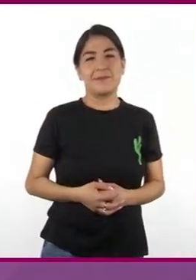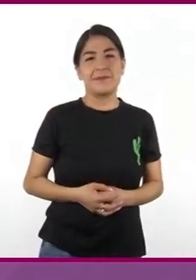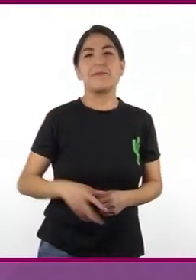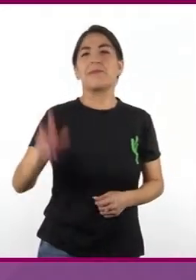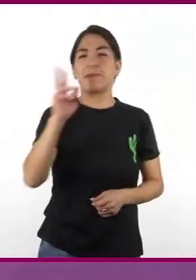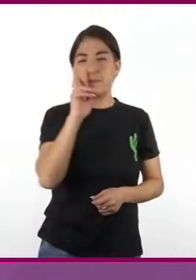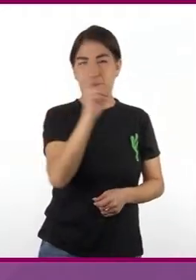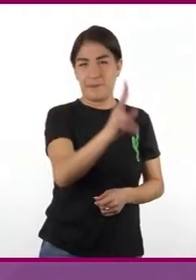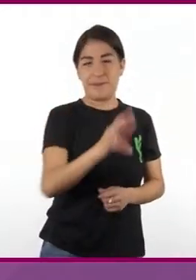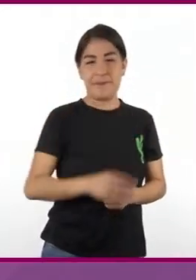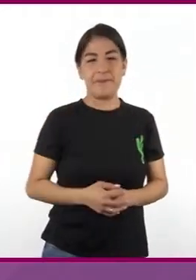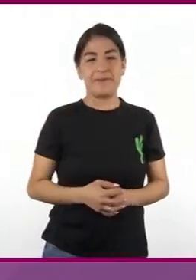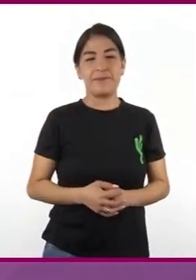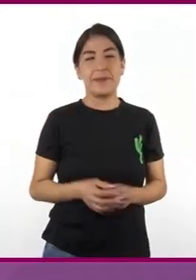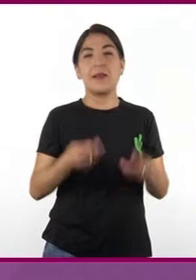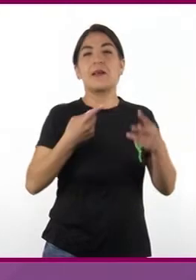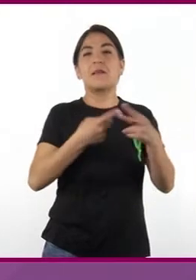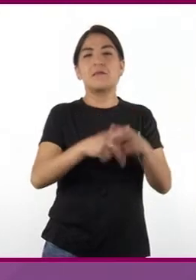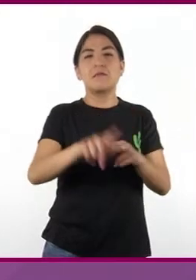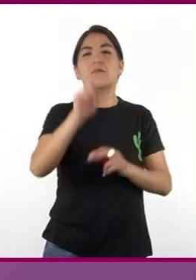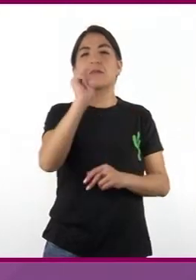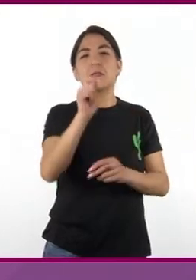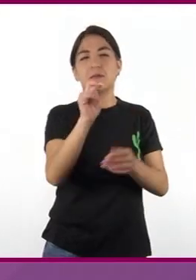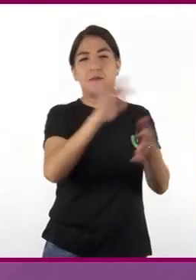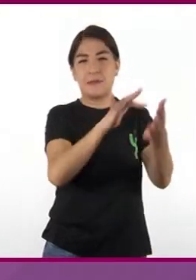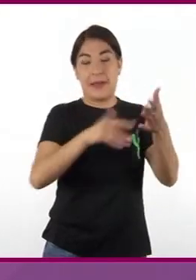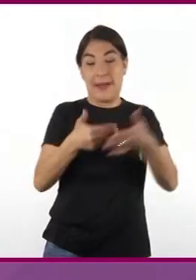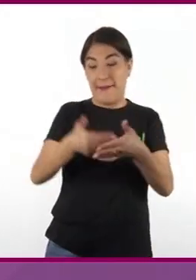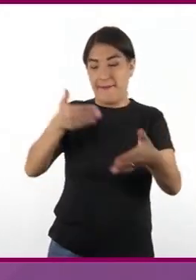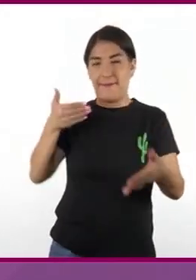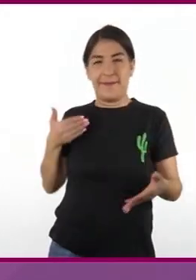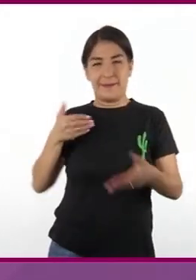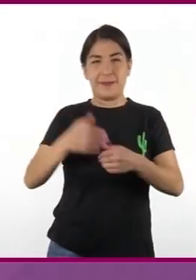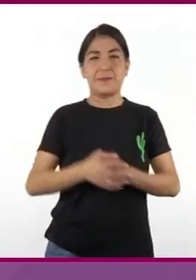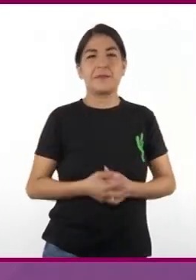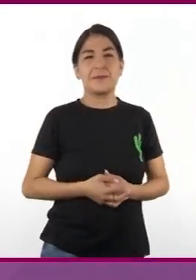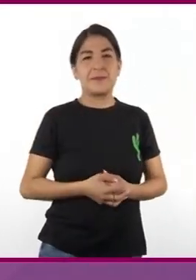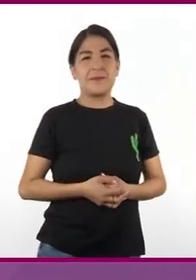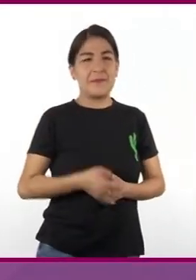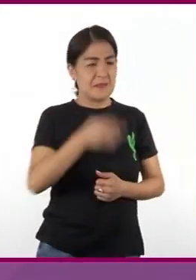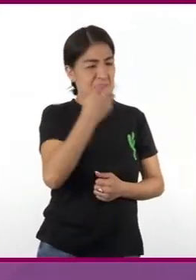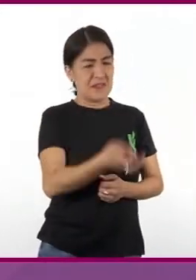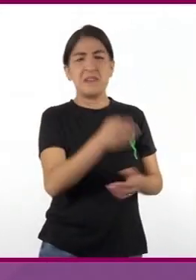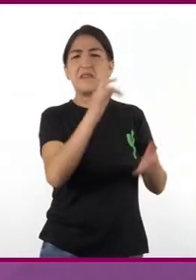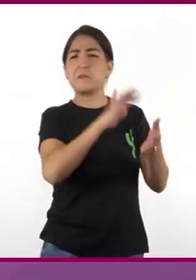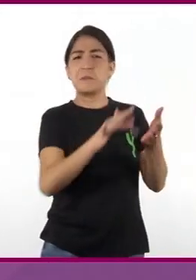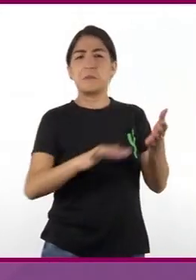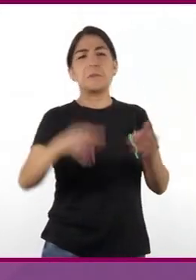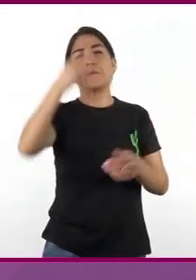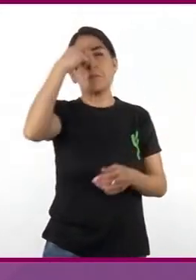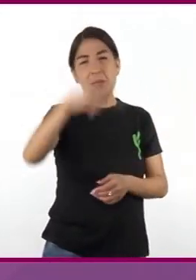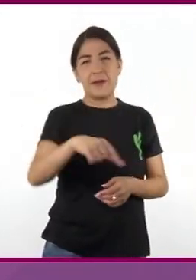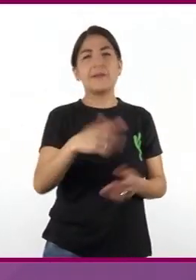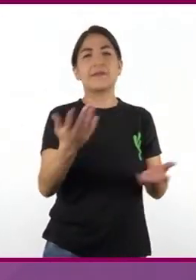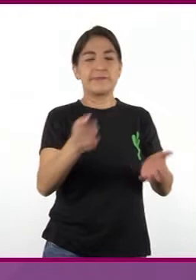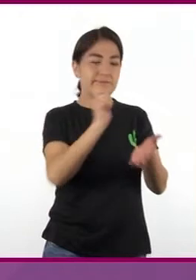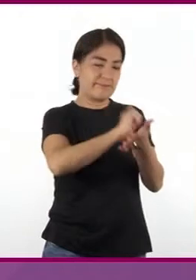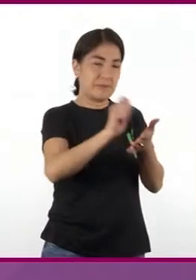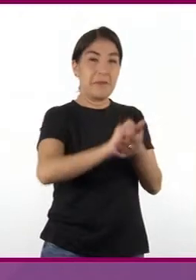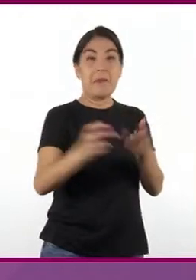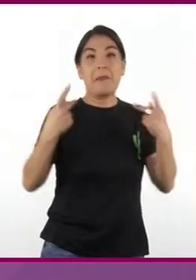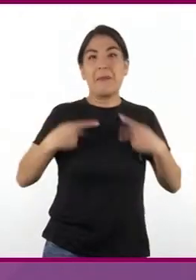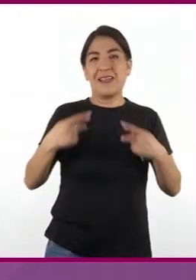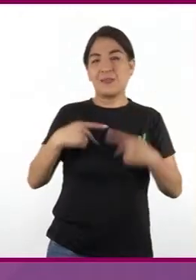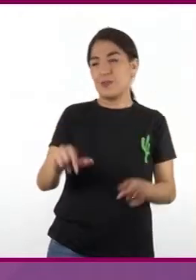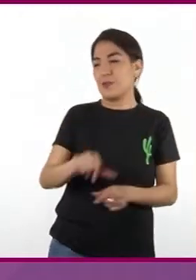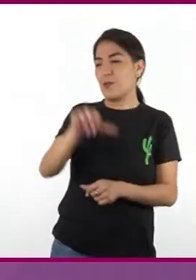Veamos ahora la introducción y el estudio preliminar. Este tipo de textos son siempre escritos por una tercera